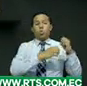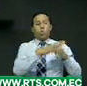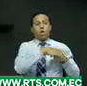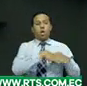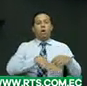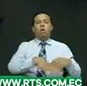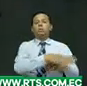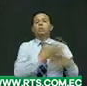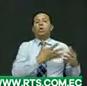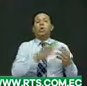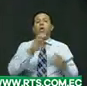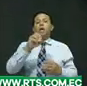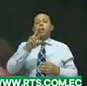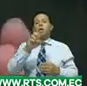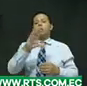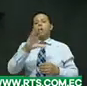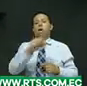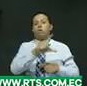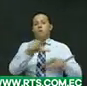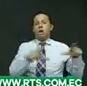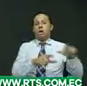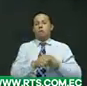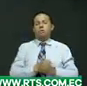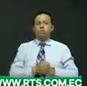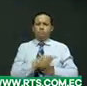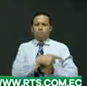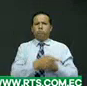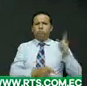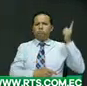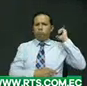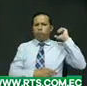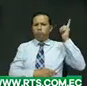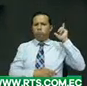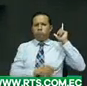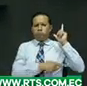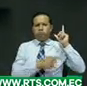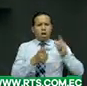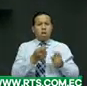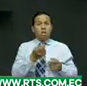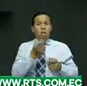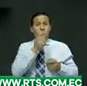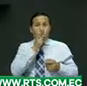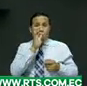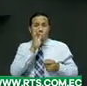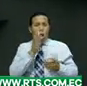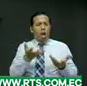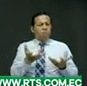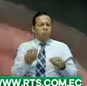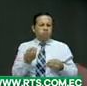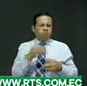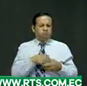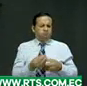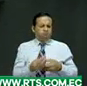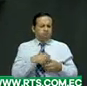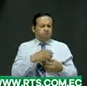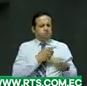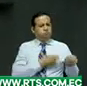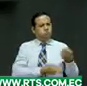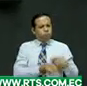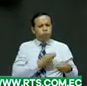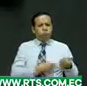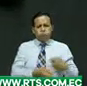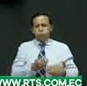Cauca y que lidera todo el tráfico de estupefacientes de marihuana y de